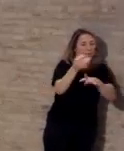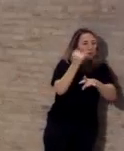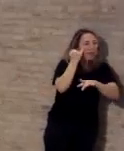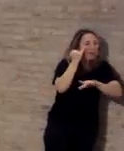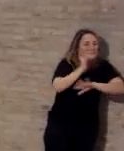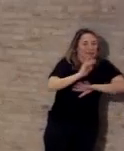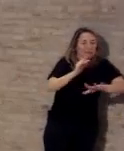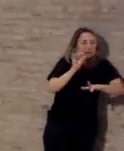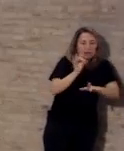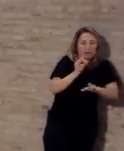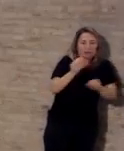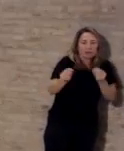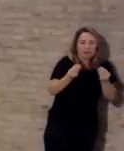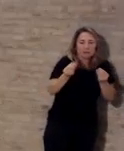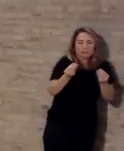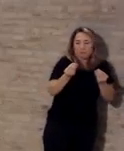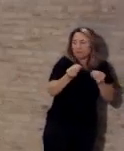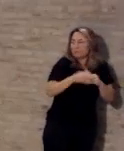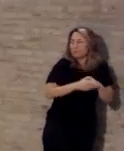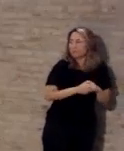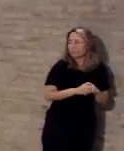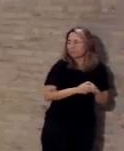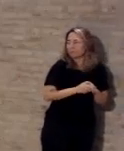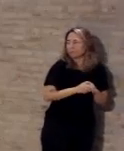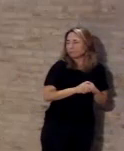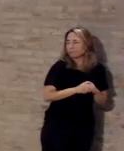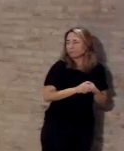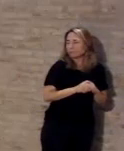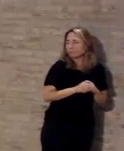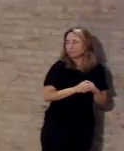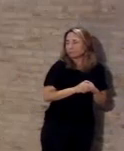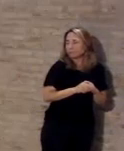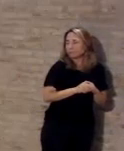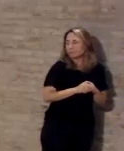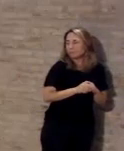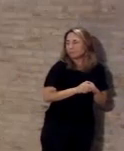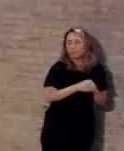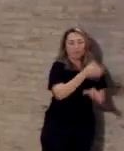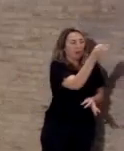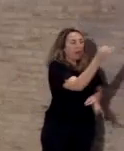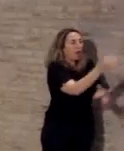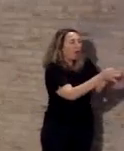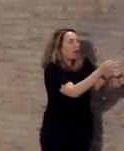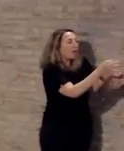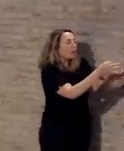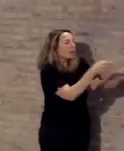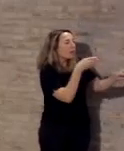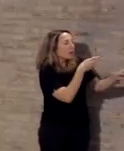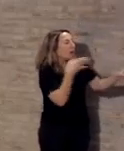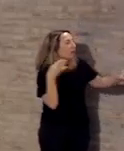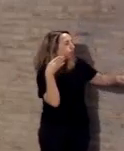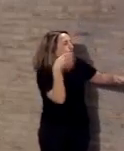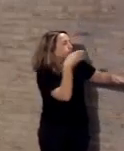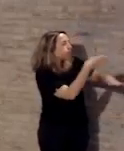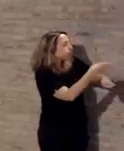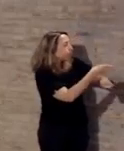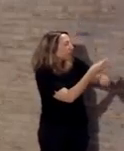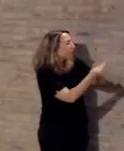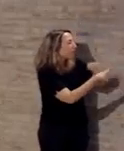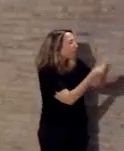violencia cómo hacemos con para llegar digamos a la justicia y para